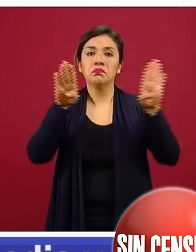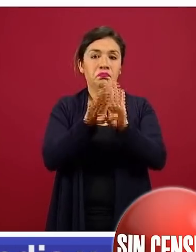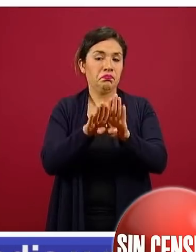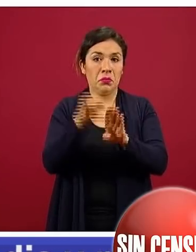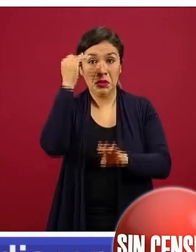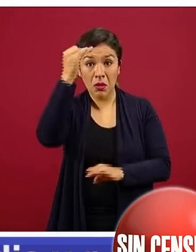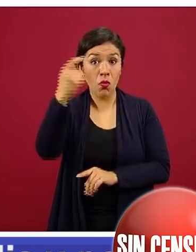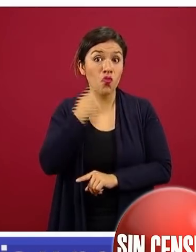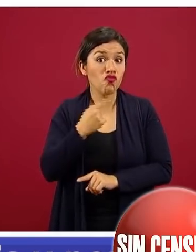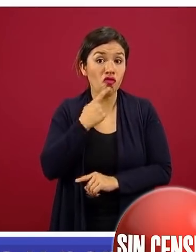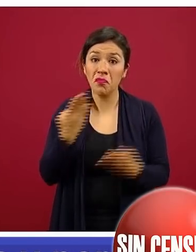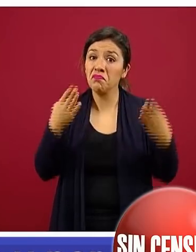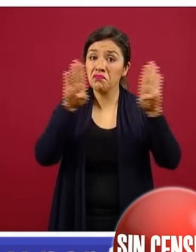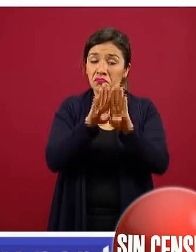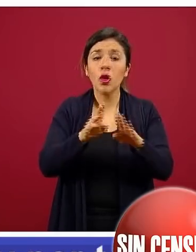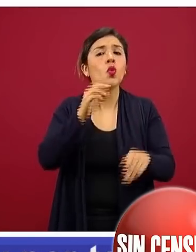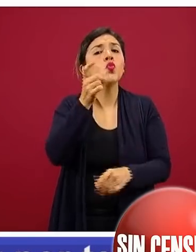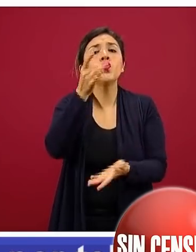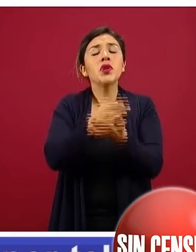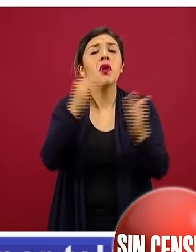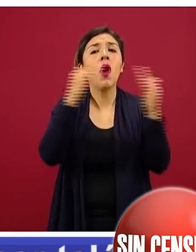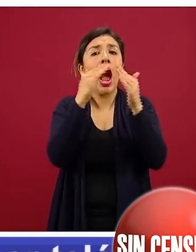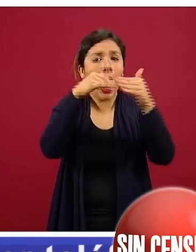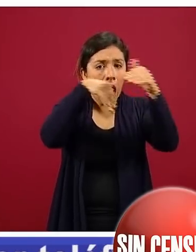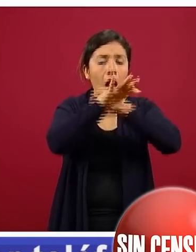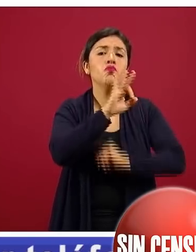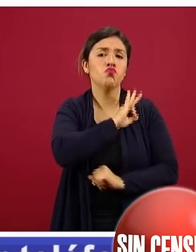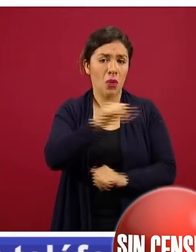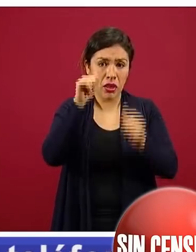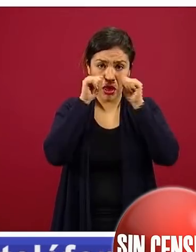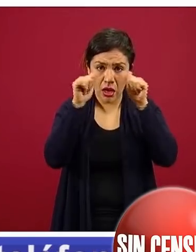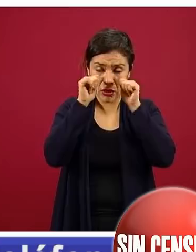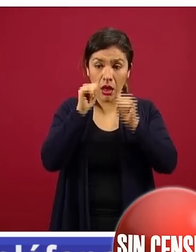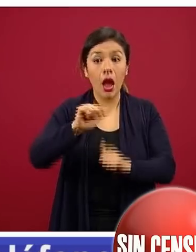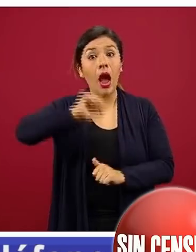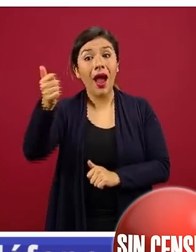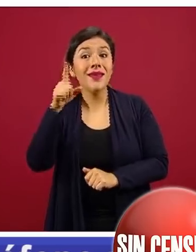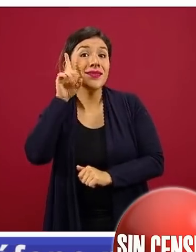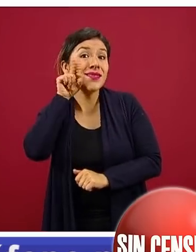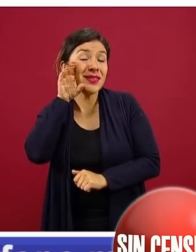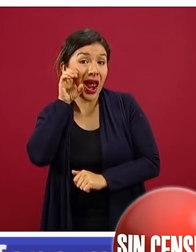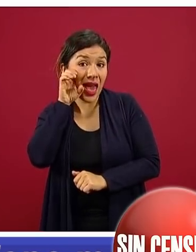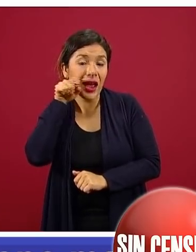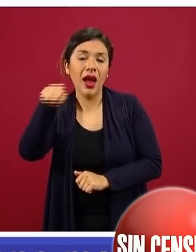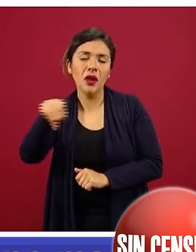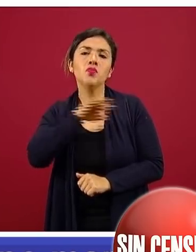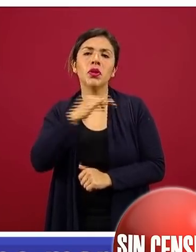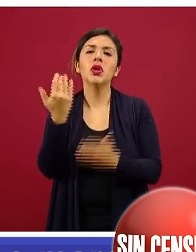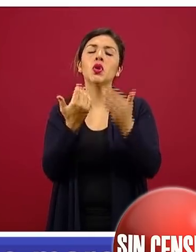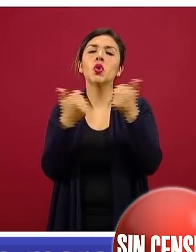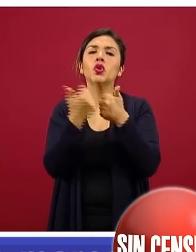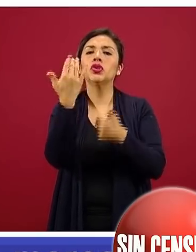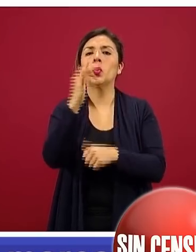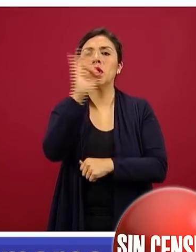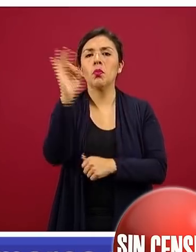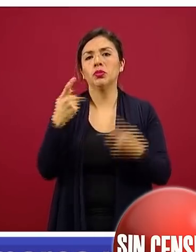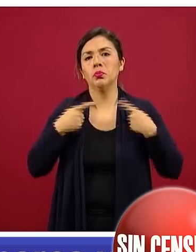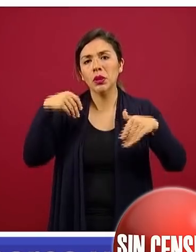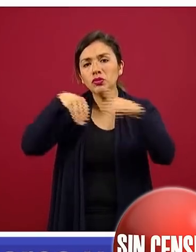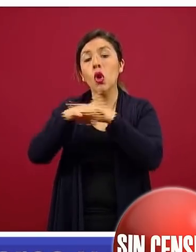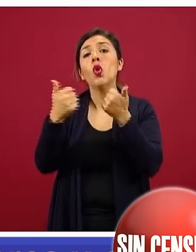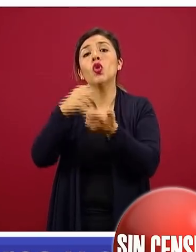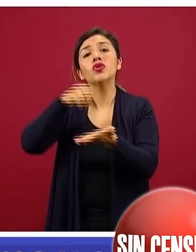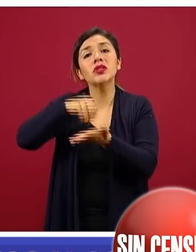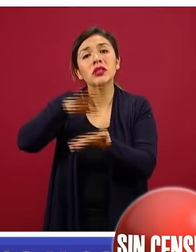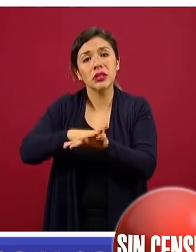durante rojo, con servicio a domicilio posiblemente, y 50% preferentemente con citas para evitar